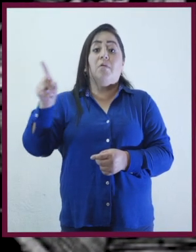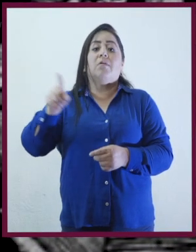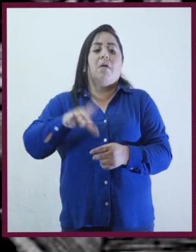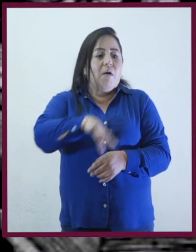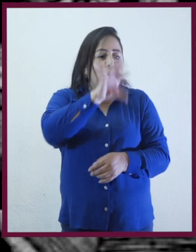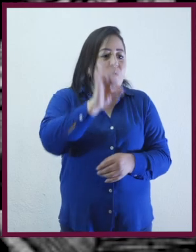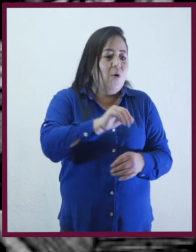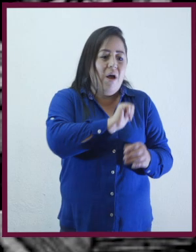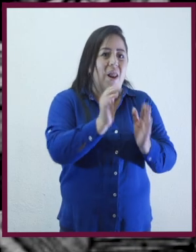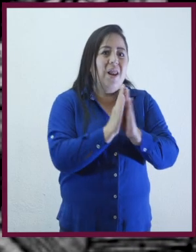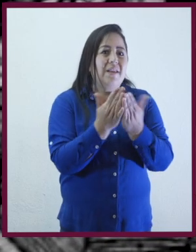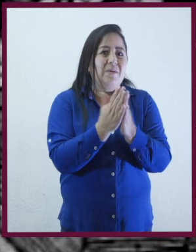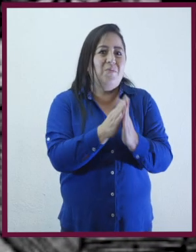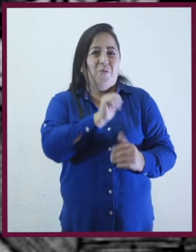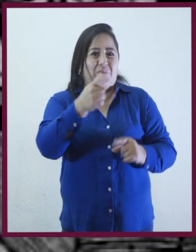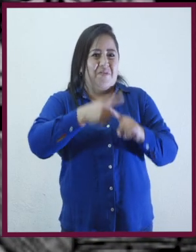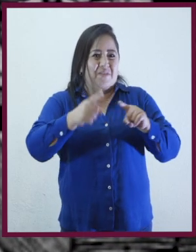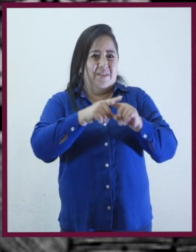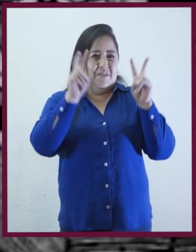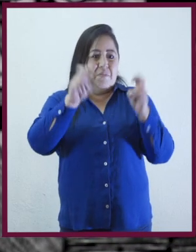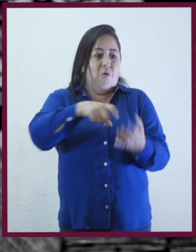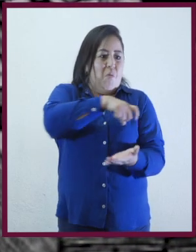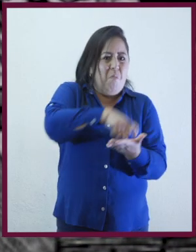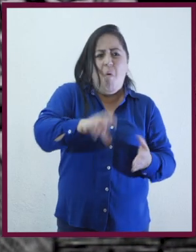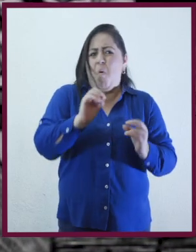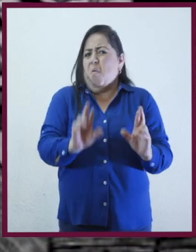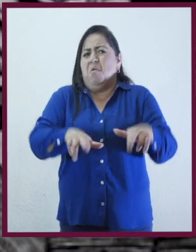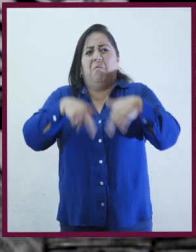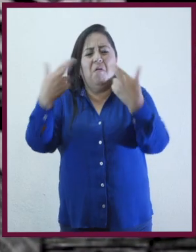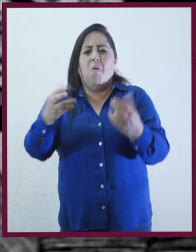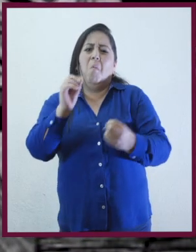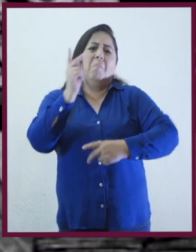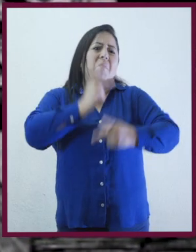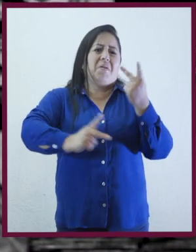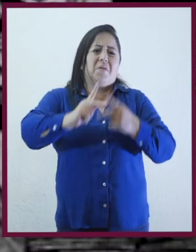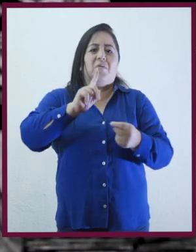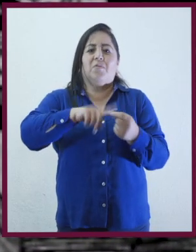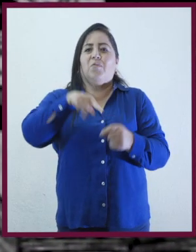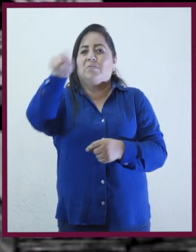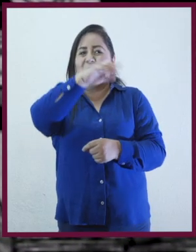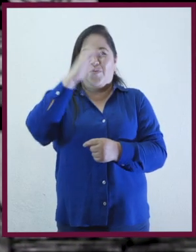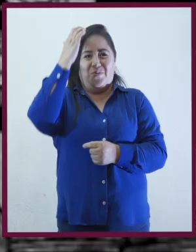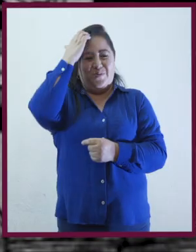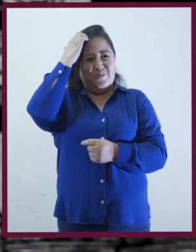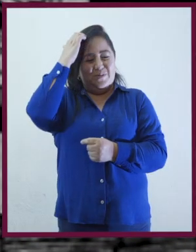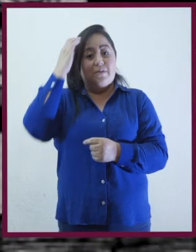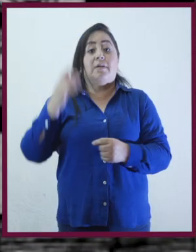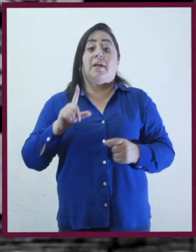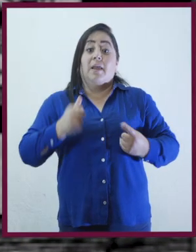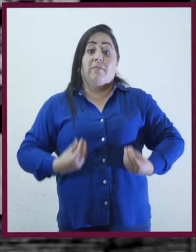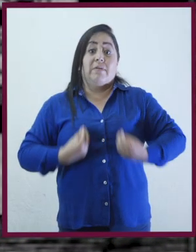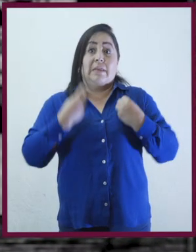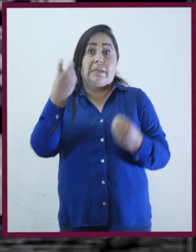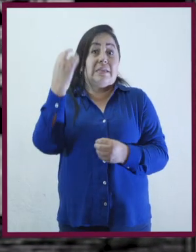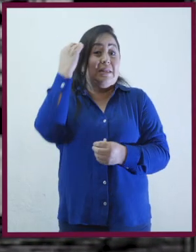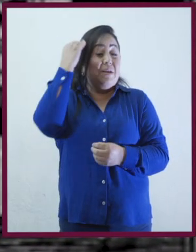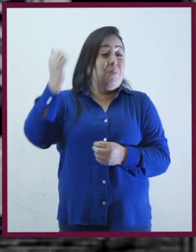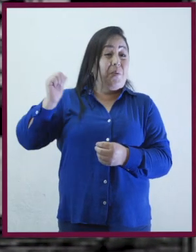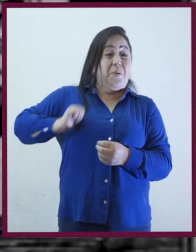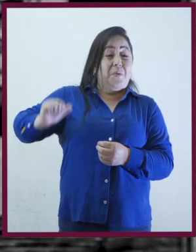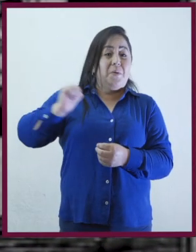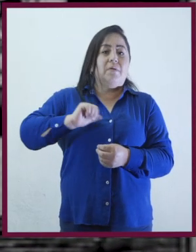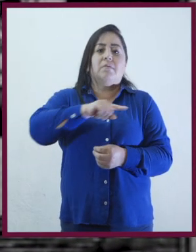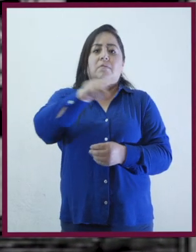libros de varios temas, ya fueran comprados, regalados o prestados por sus conocidos. La vida en esa época